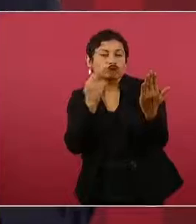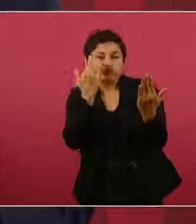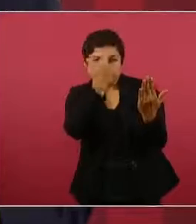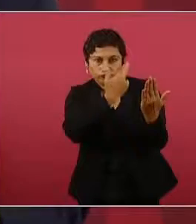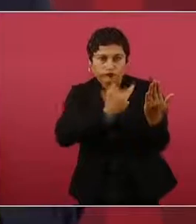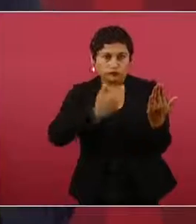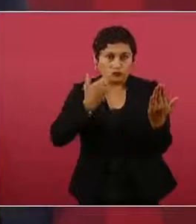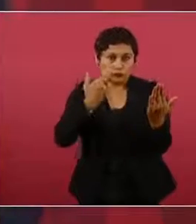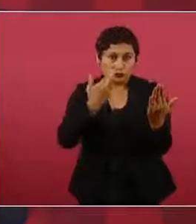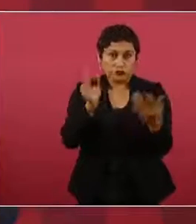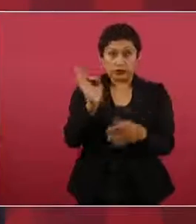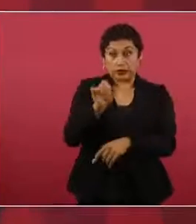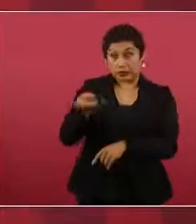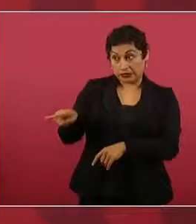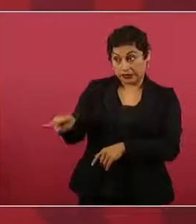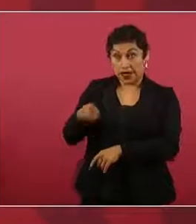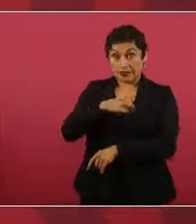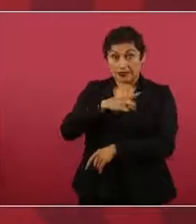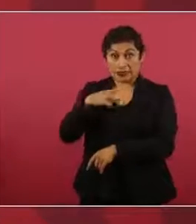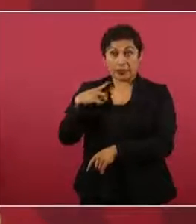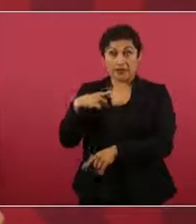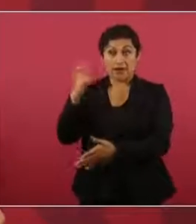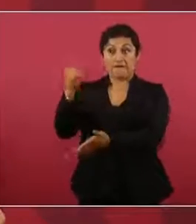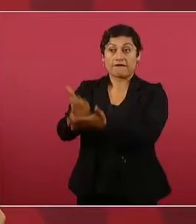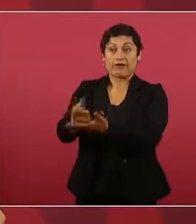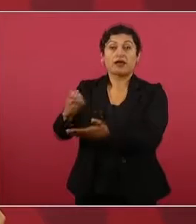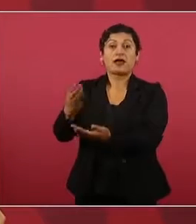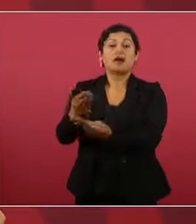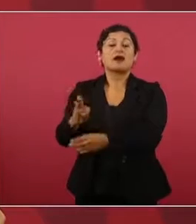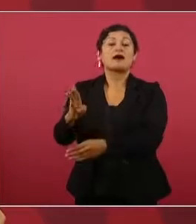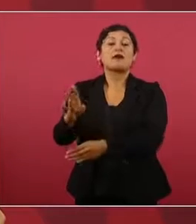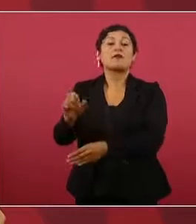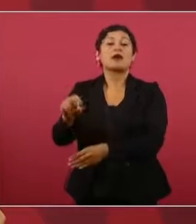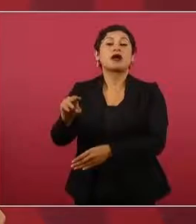si se le debe a Banobra.